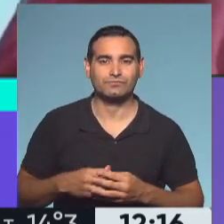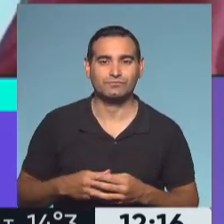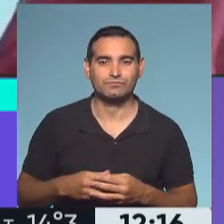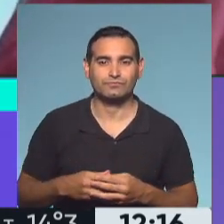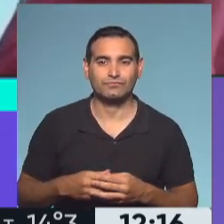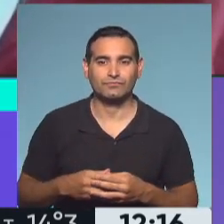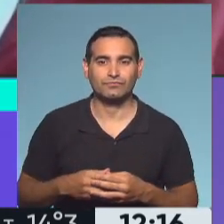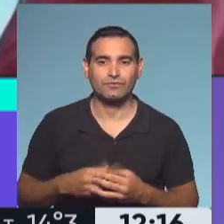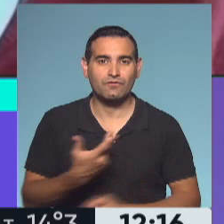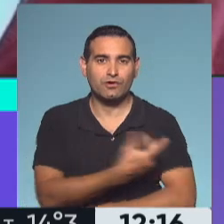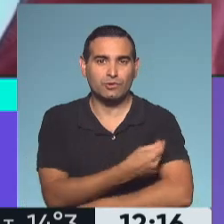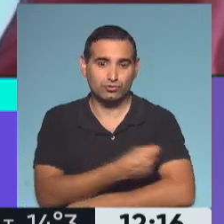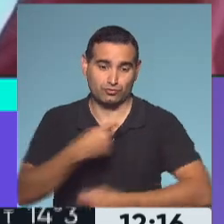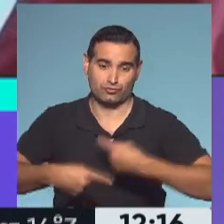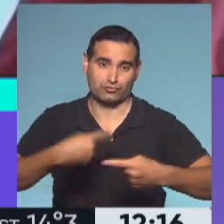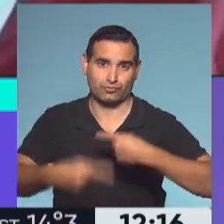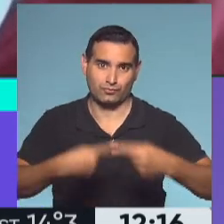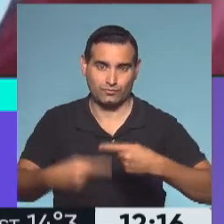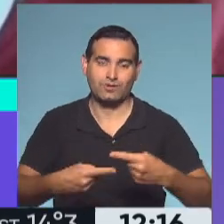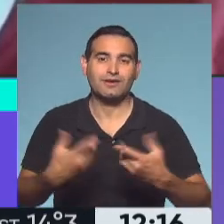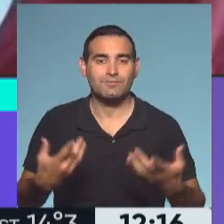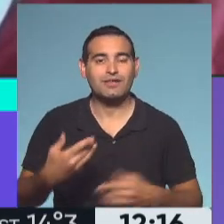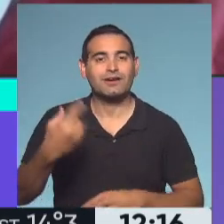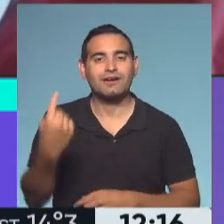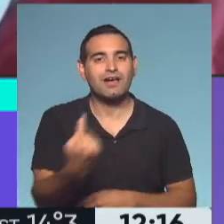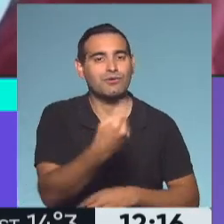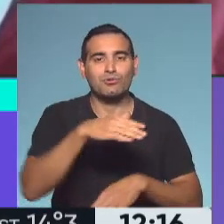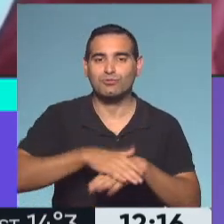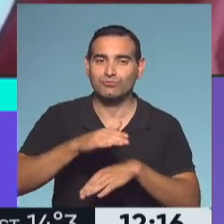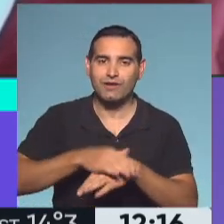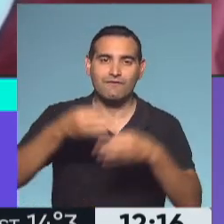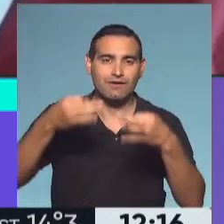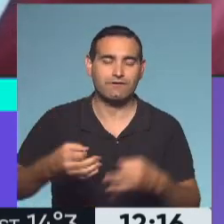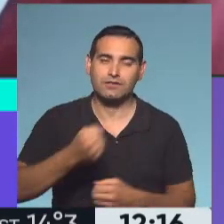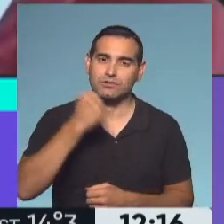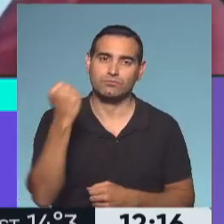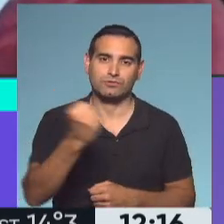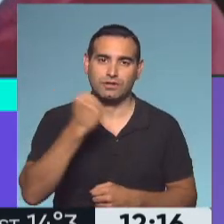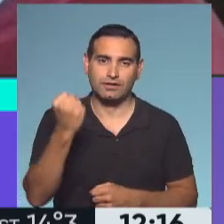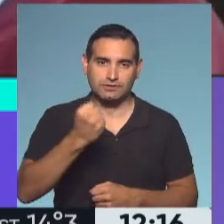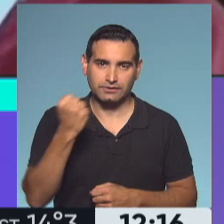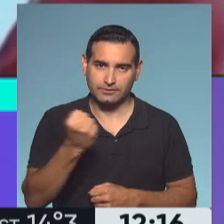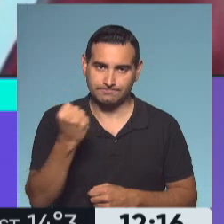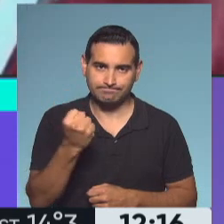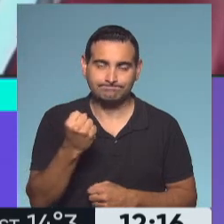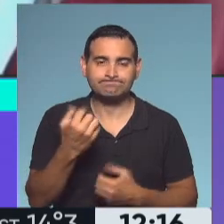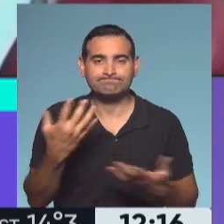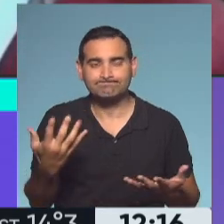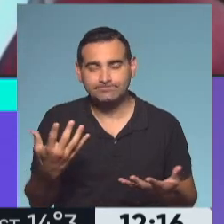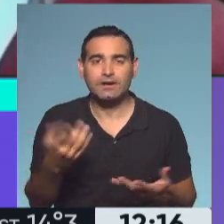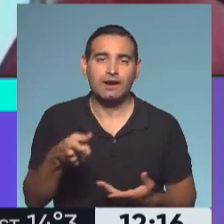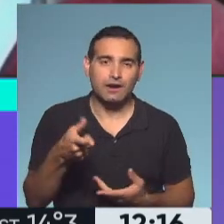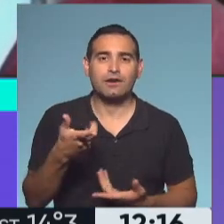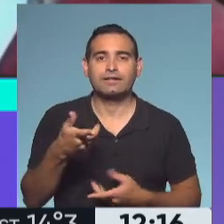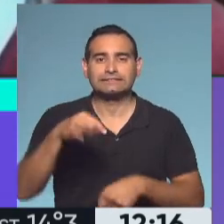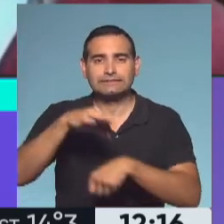ir avanzando con la vacunación, la responsabilidad individual, digamos, es muy importante y por más esfuerzo que haga la